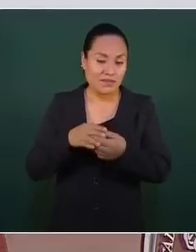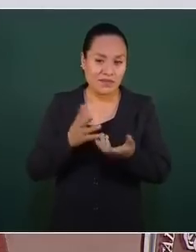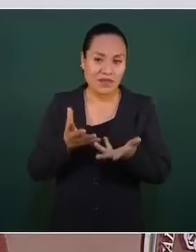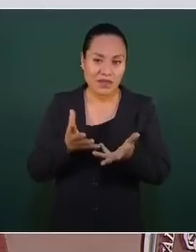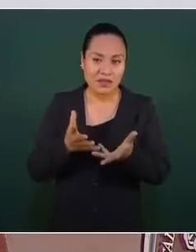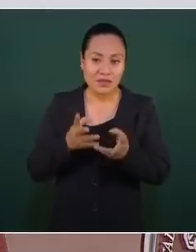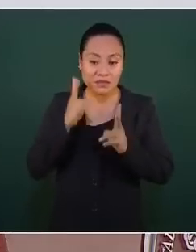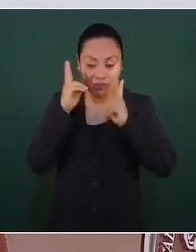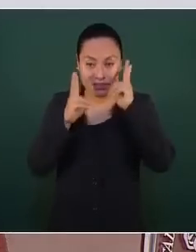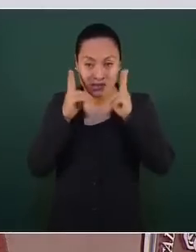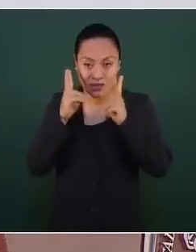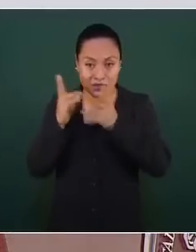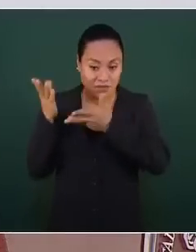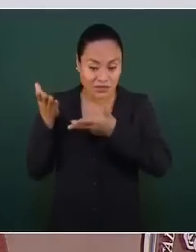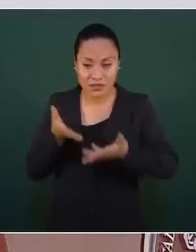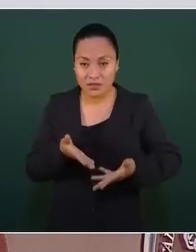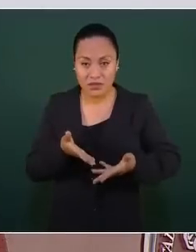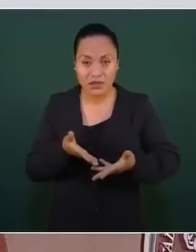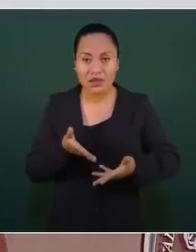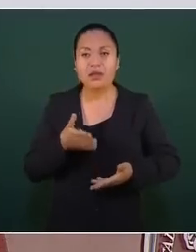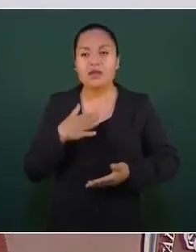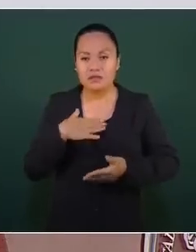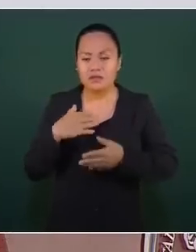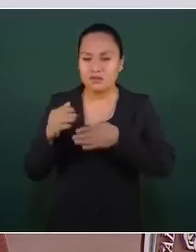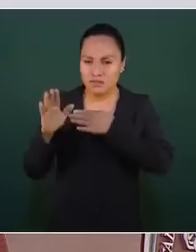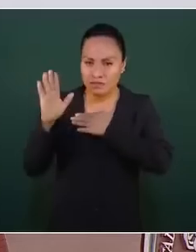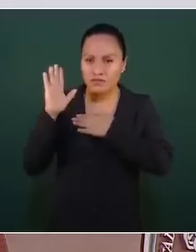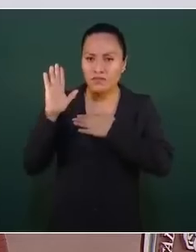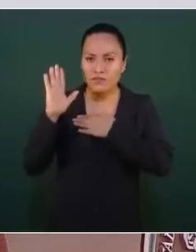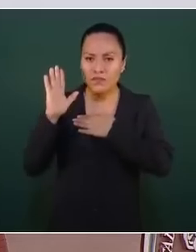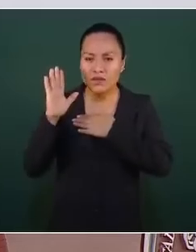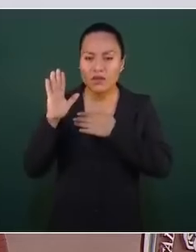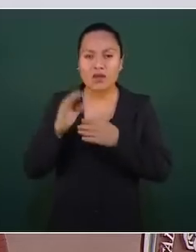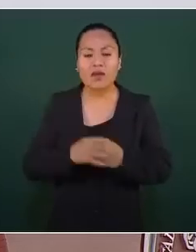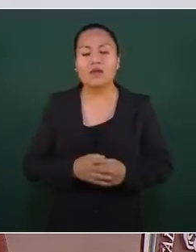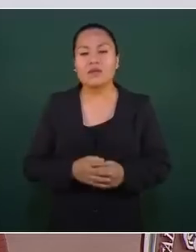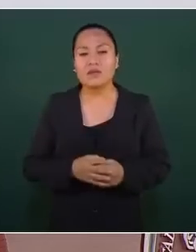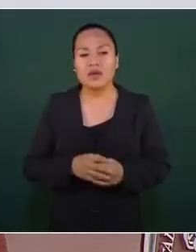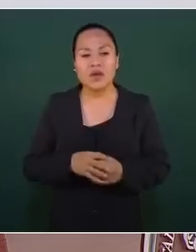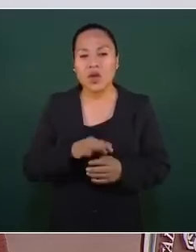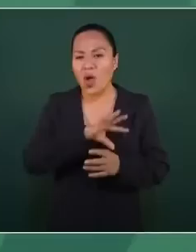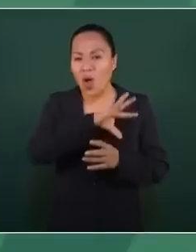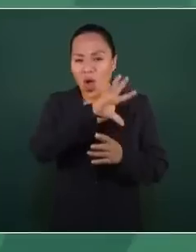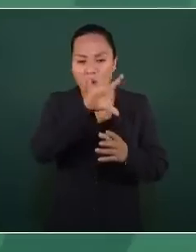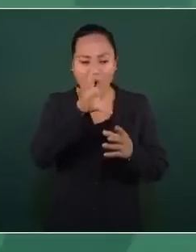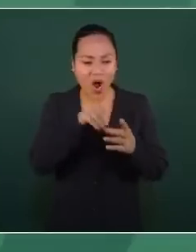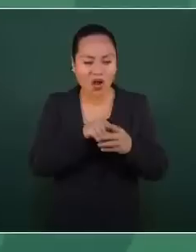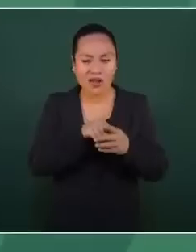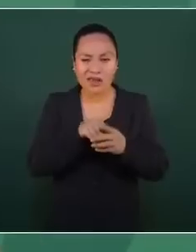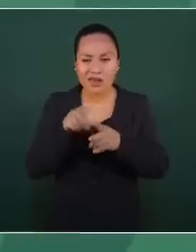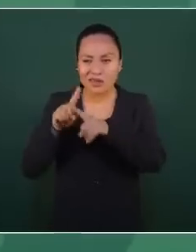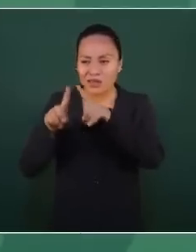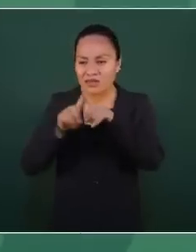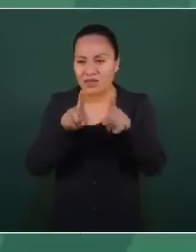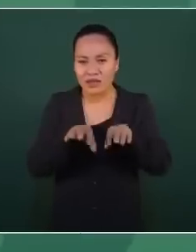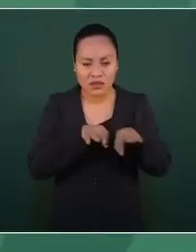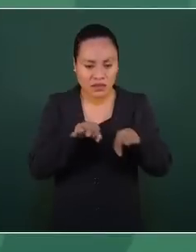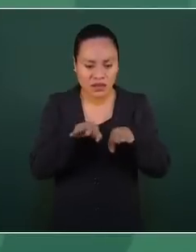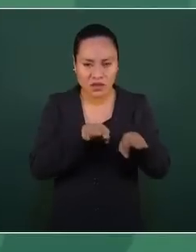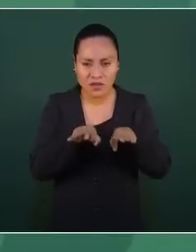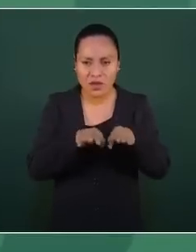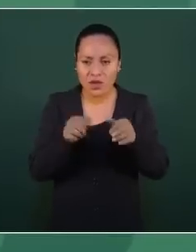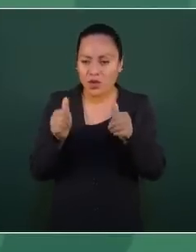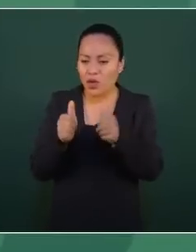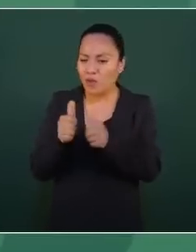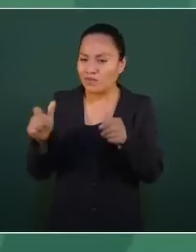me comprometo a dar a conocer todas las obras que estamos haciendo de manera conjunta con el gobierno del